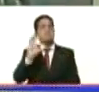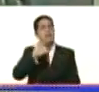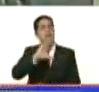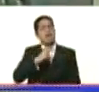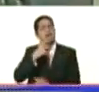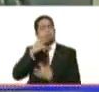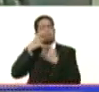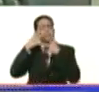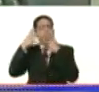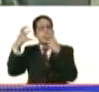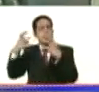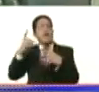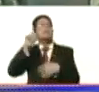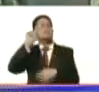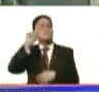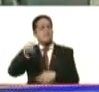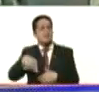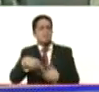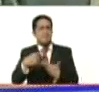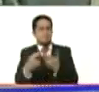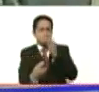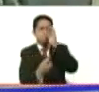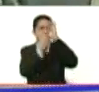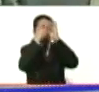también la historia.